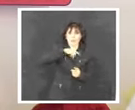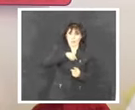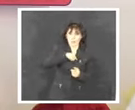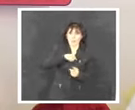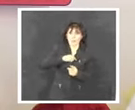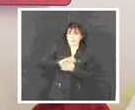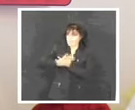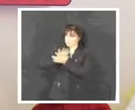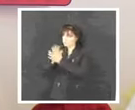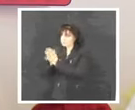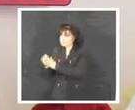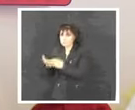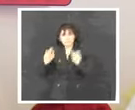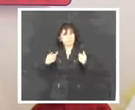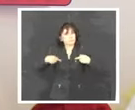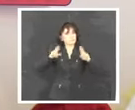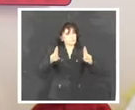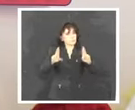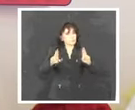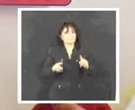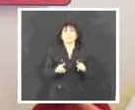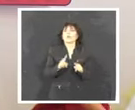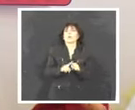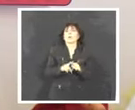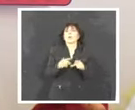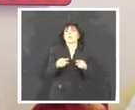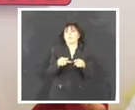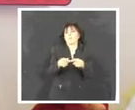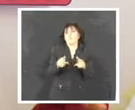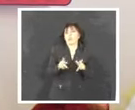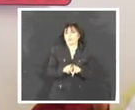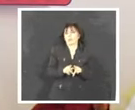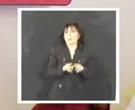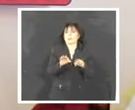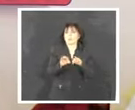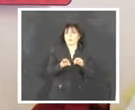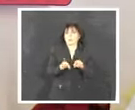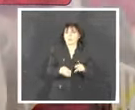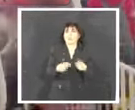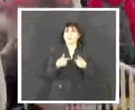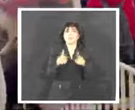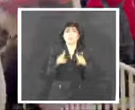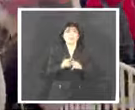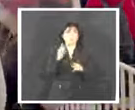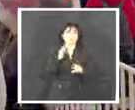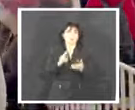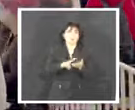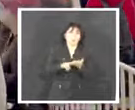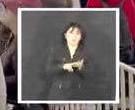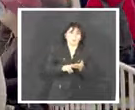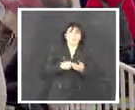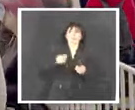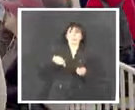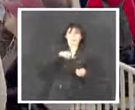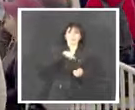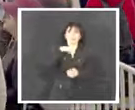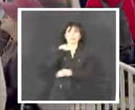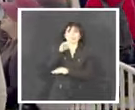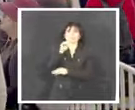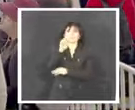transformación somos el PT, el Verde y Morena. Nuestro partido Morena.